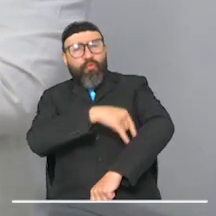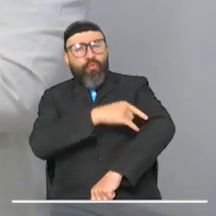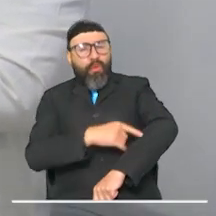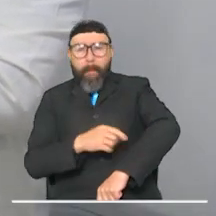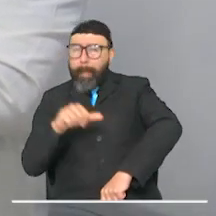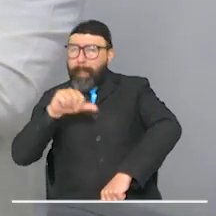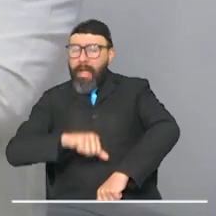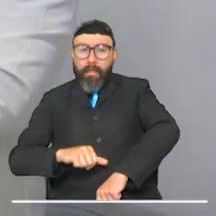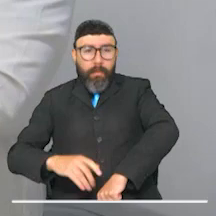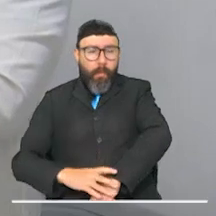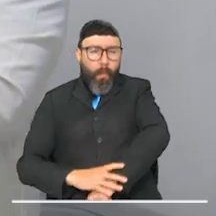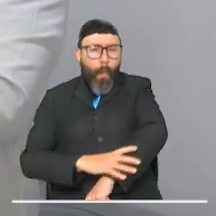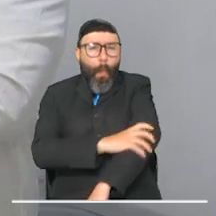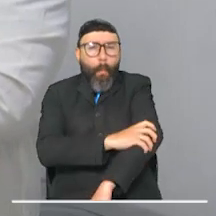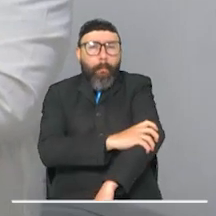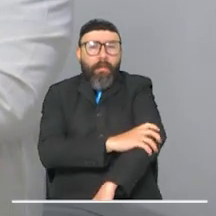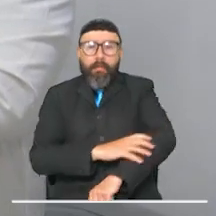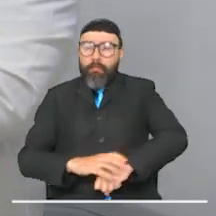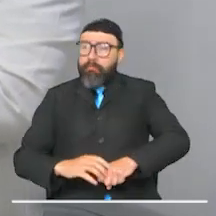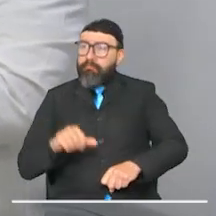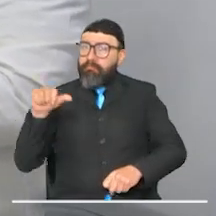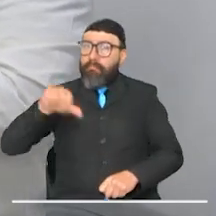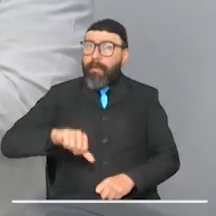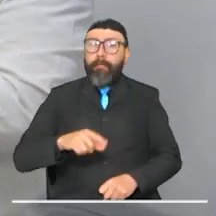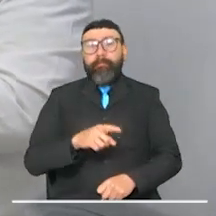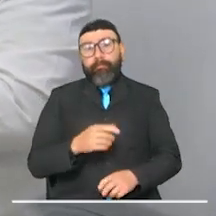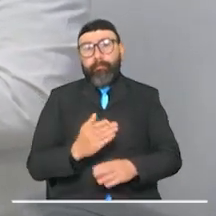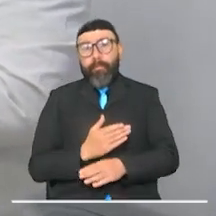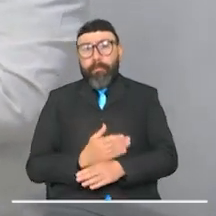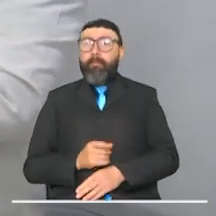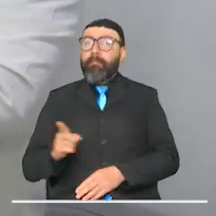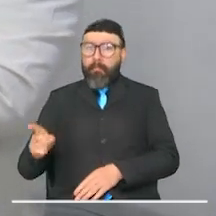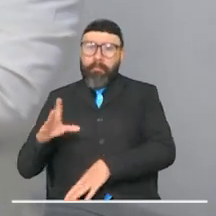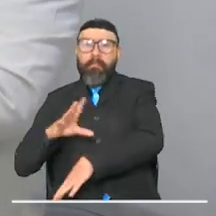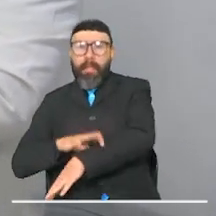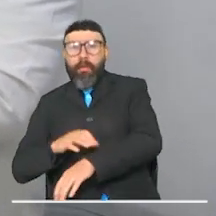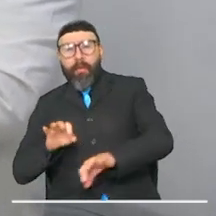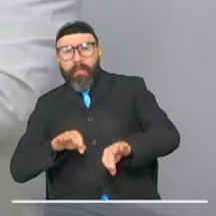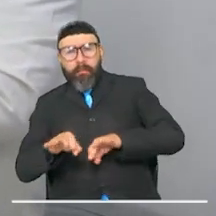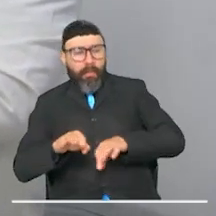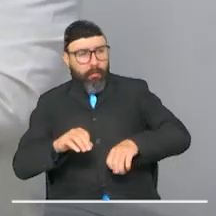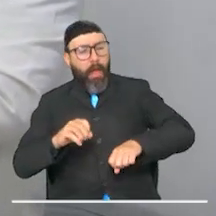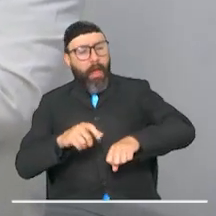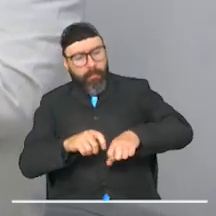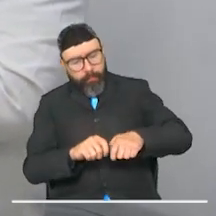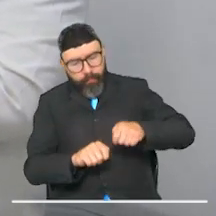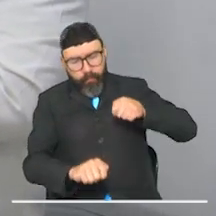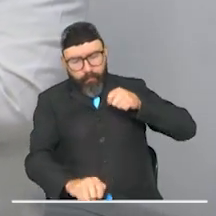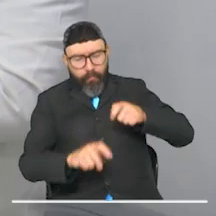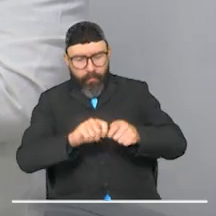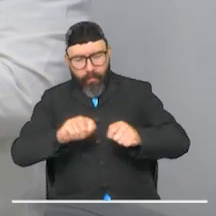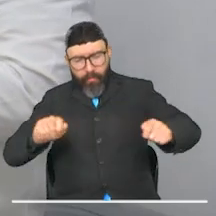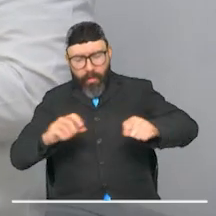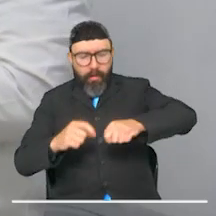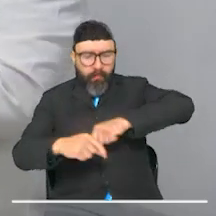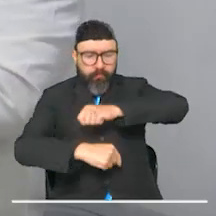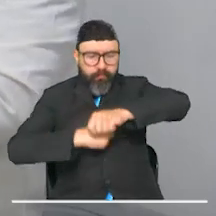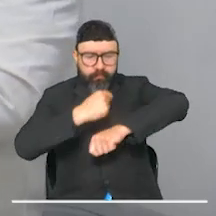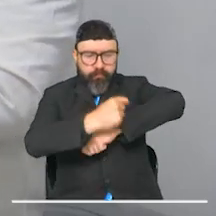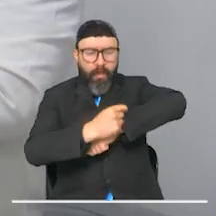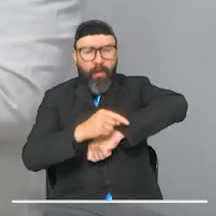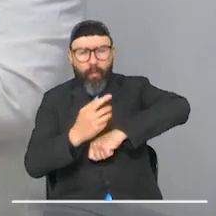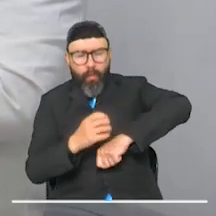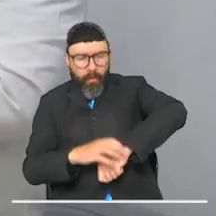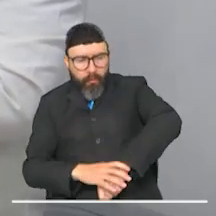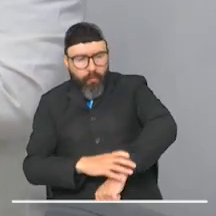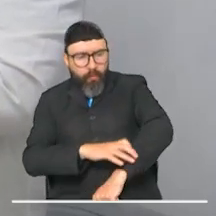es importante la selección adecuada de la media y para eso está el médico tiene su talla su grado de compresión y su altura de compras y la altura